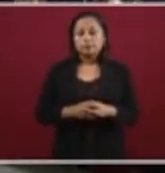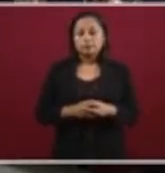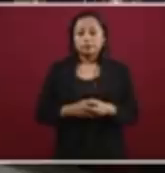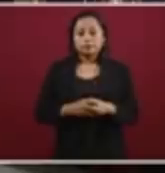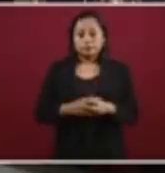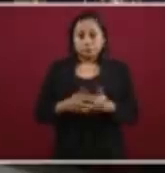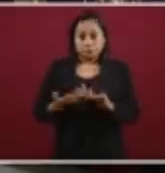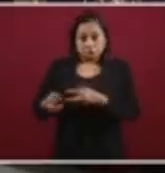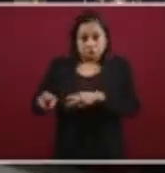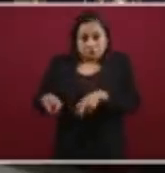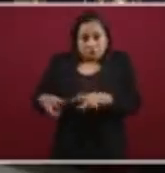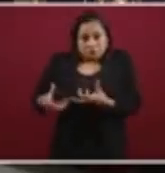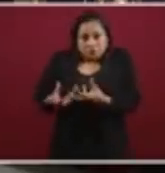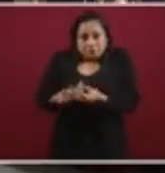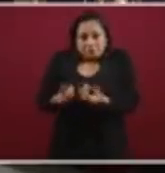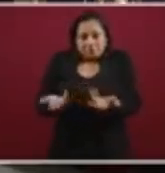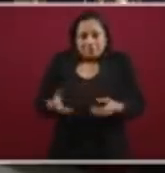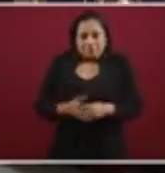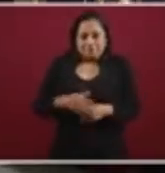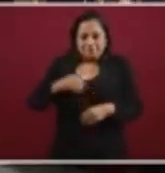escriba me acostumbré